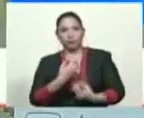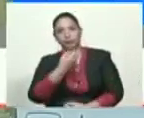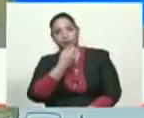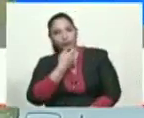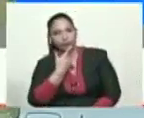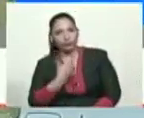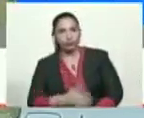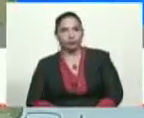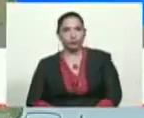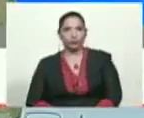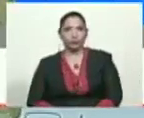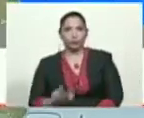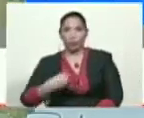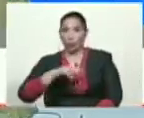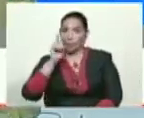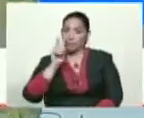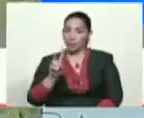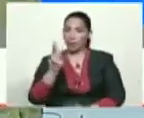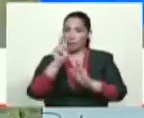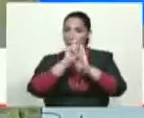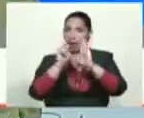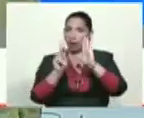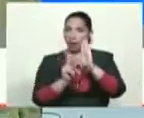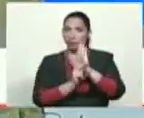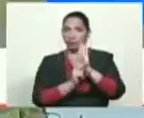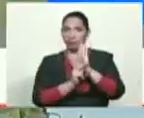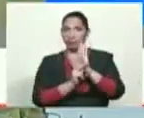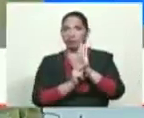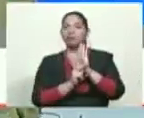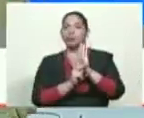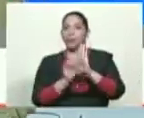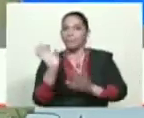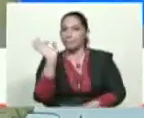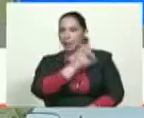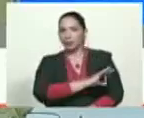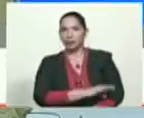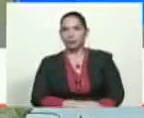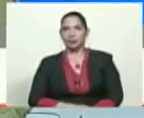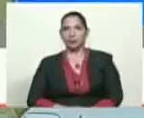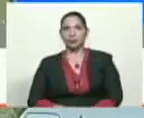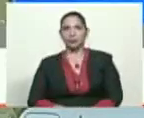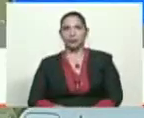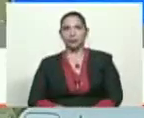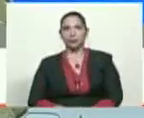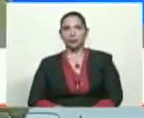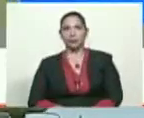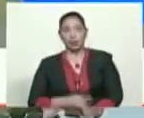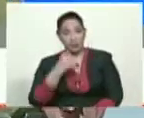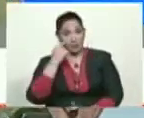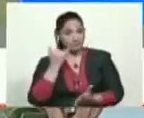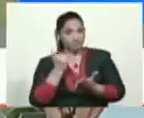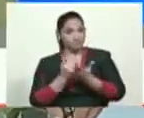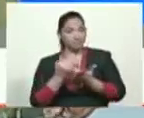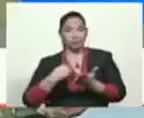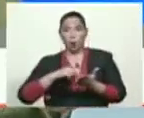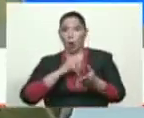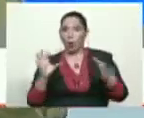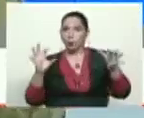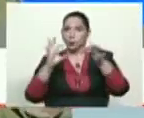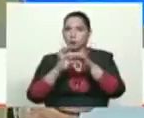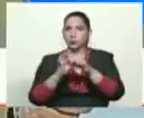como estamos viendo el parque de barquisimeto fíjense ustedes hemos unido